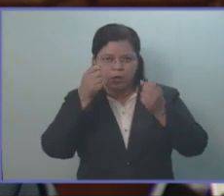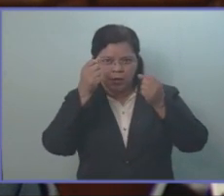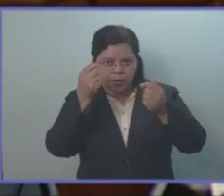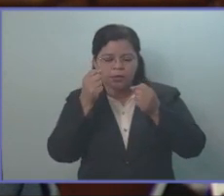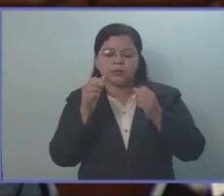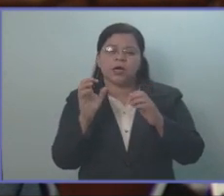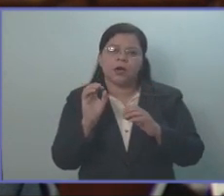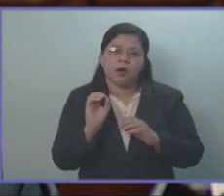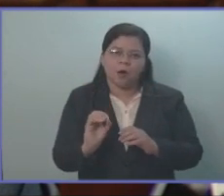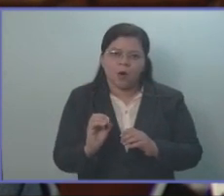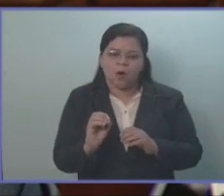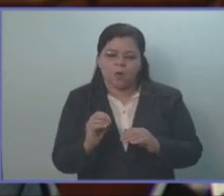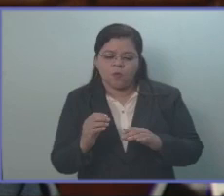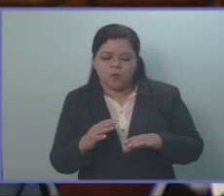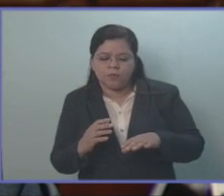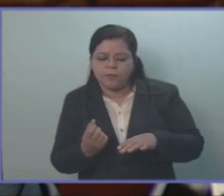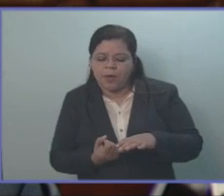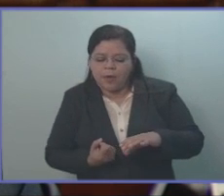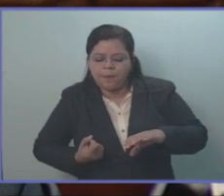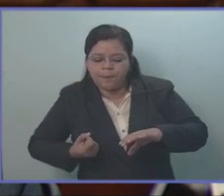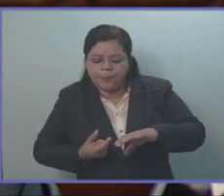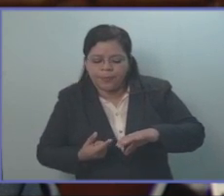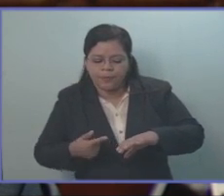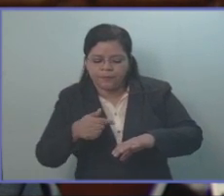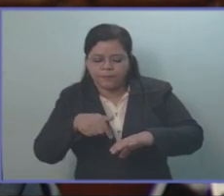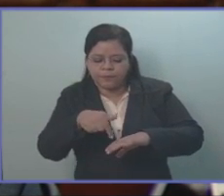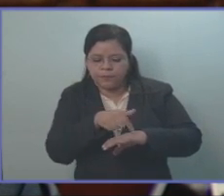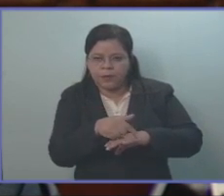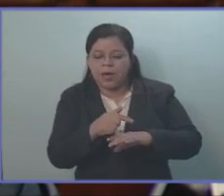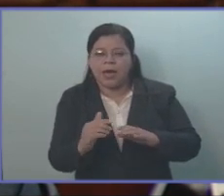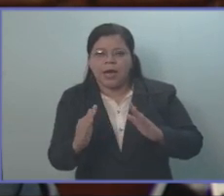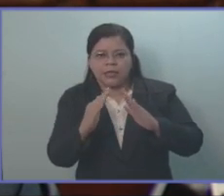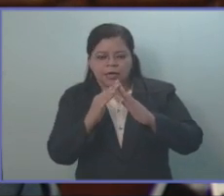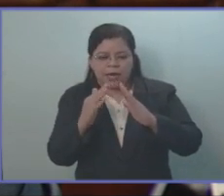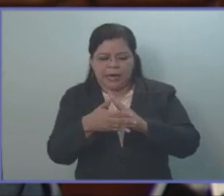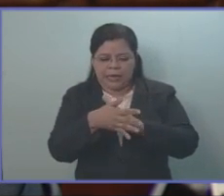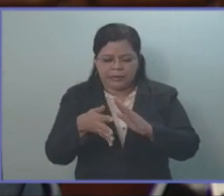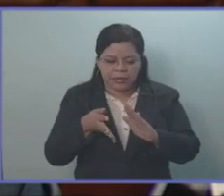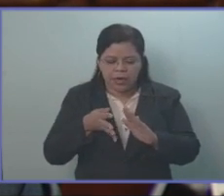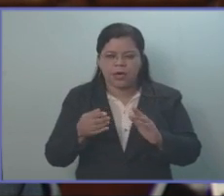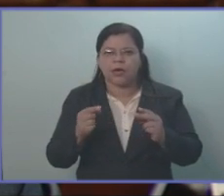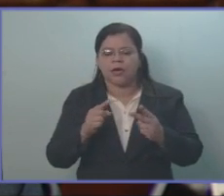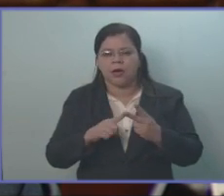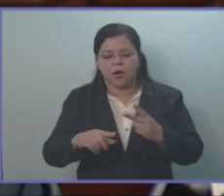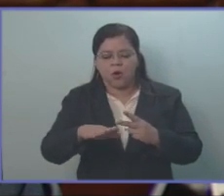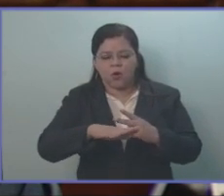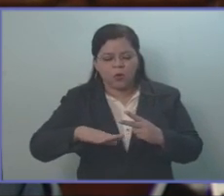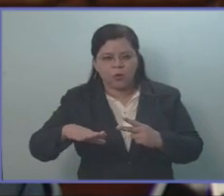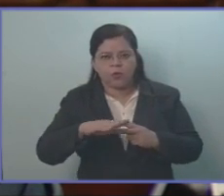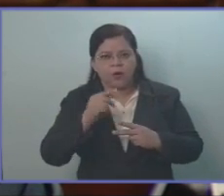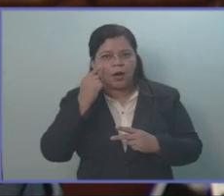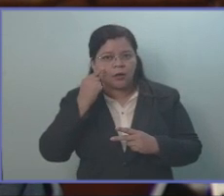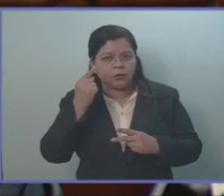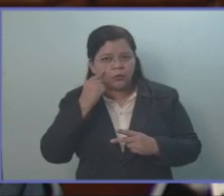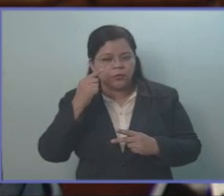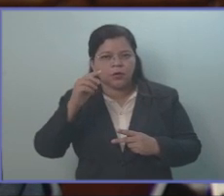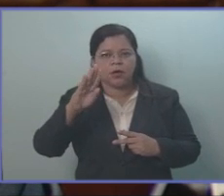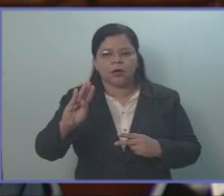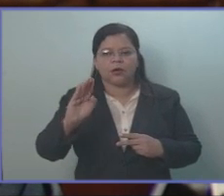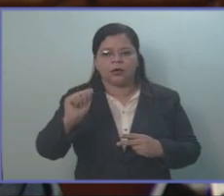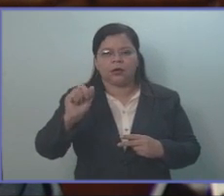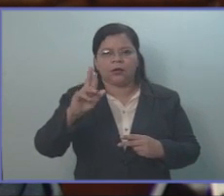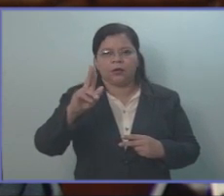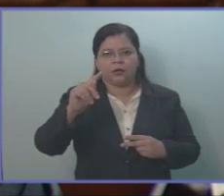ubicados los centros penitenciarios, granjas penitenciarias, centros de detención menor, por cualquier